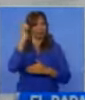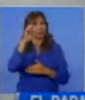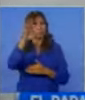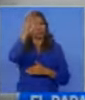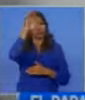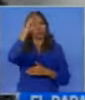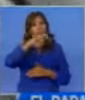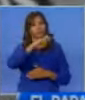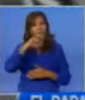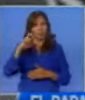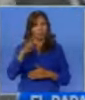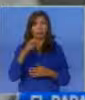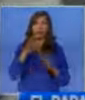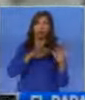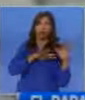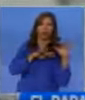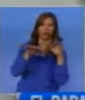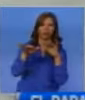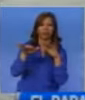una esperanza.